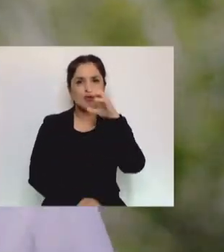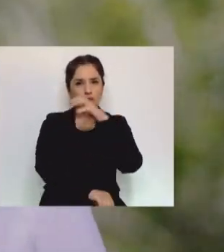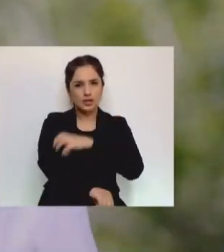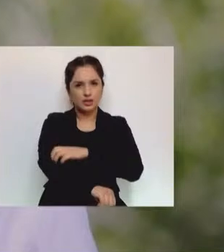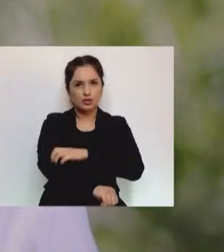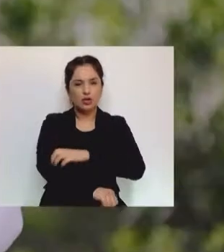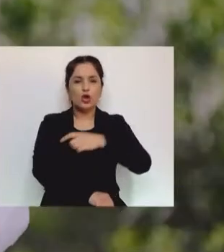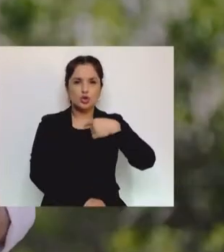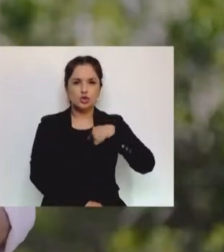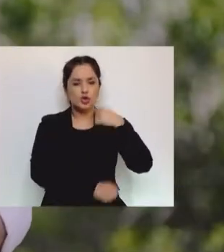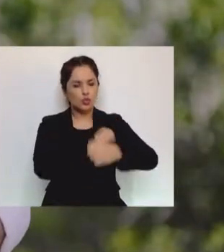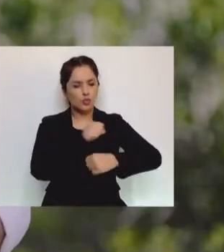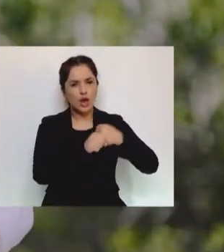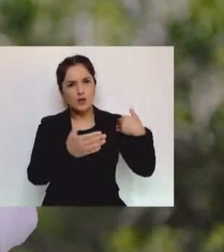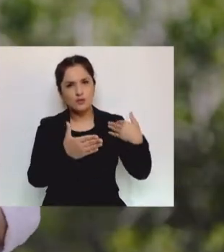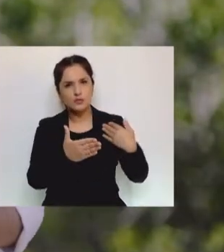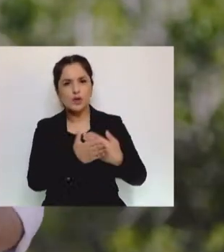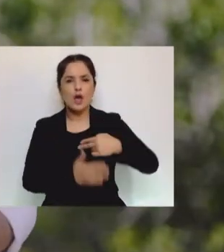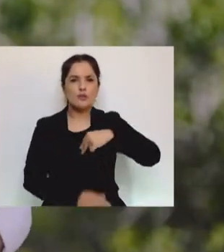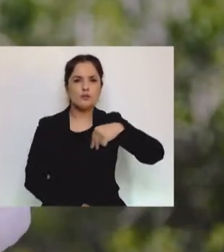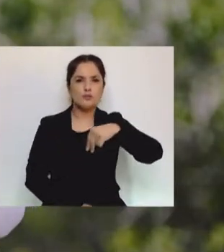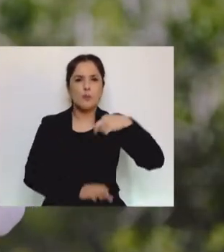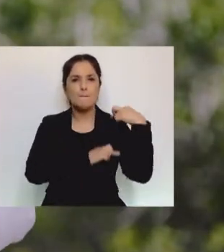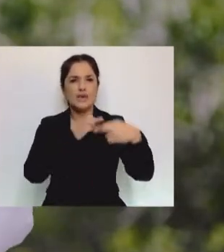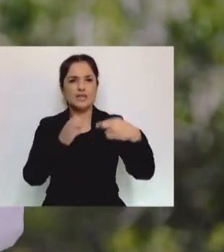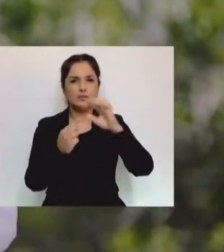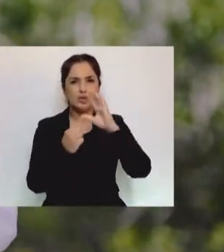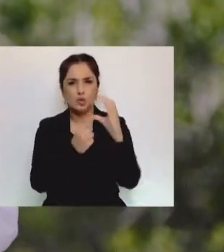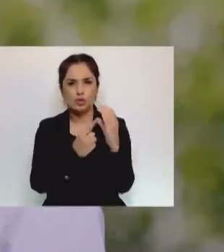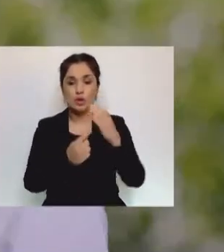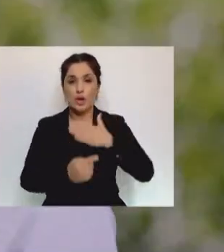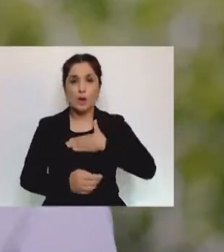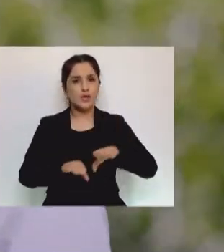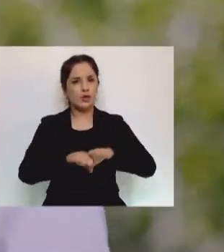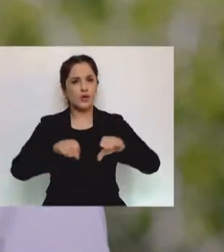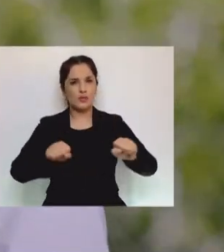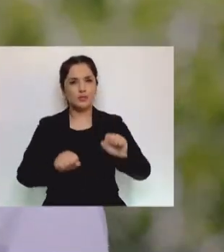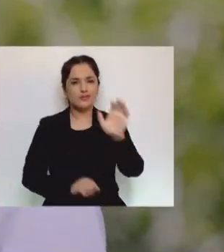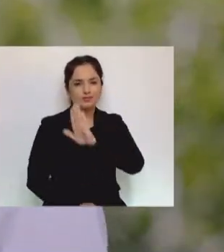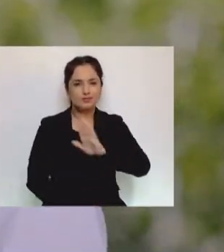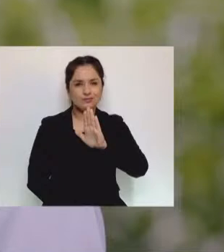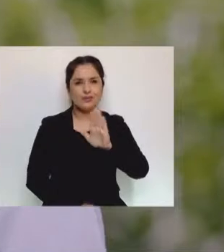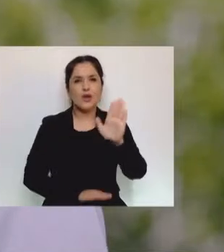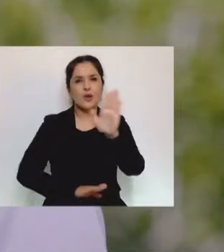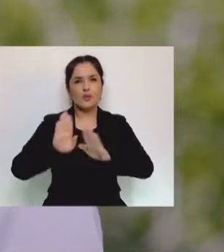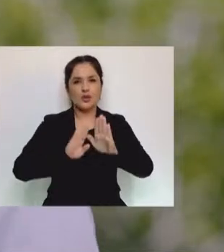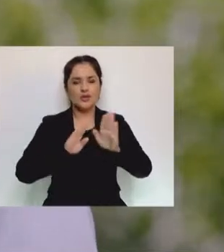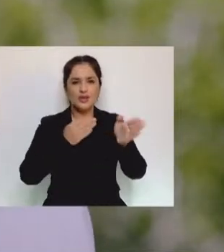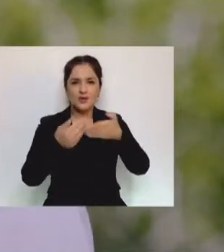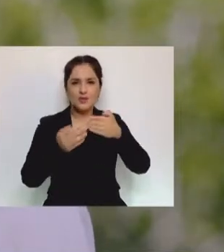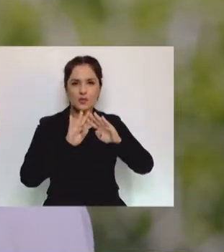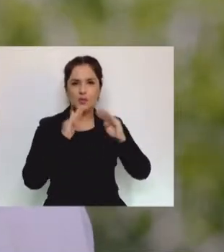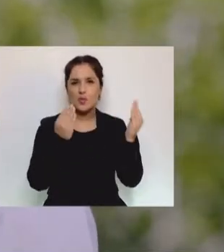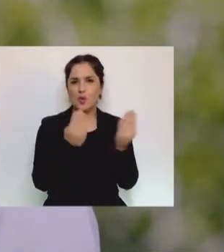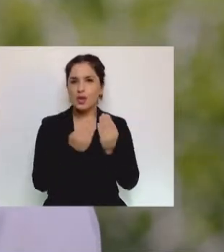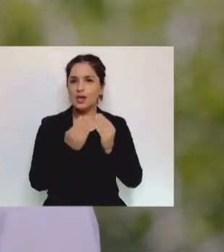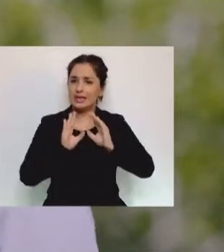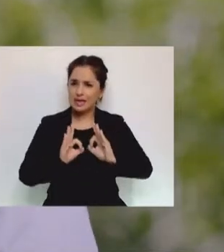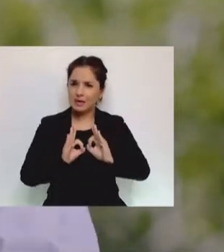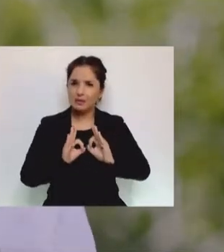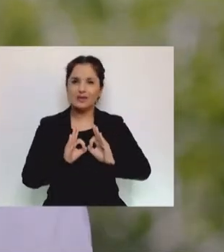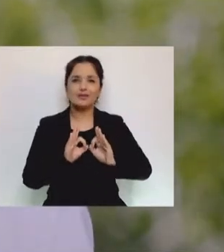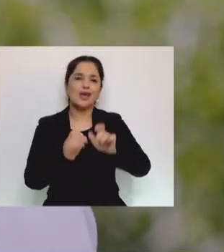conocemos nuestra región de recorrido con muchos años nuestro patrimonio natural mi compromiso es preservar cuidar y proteger nuestro medio ambiente